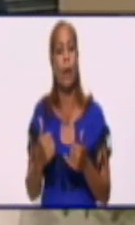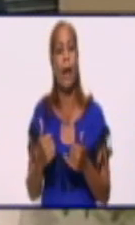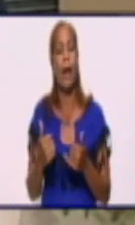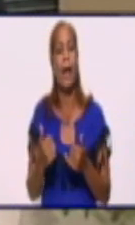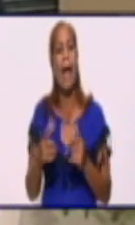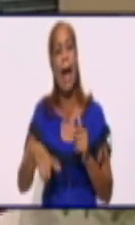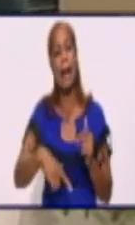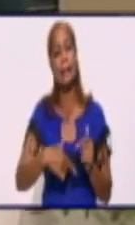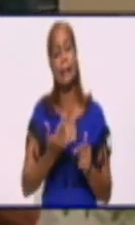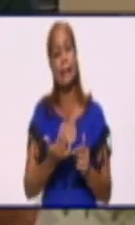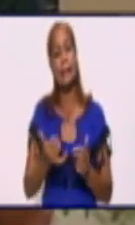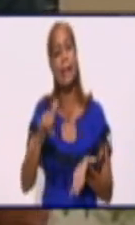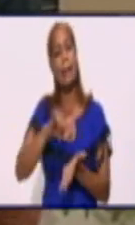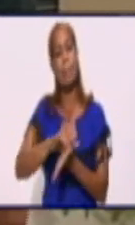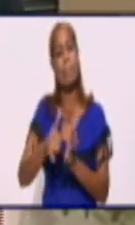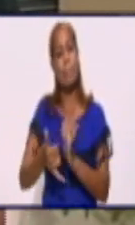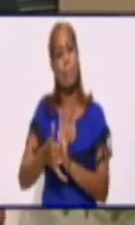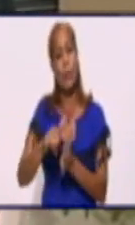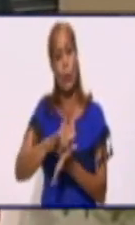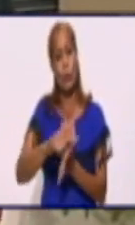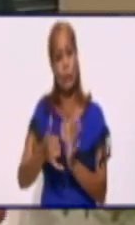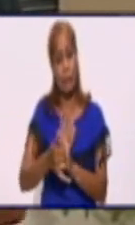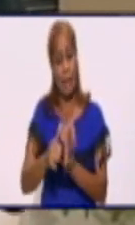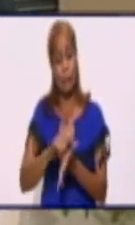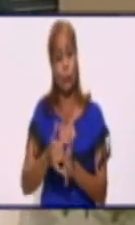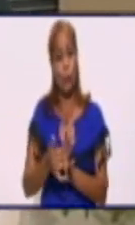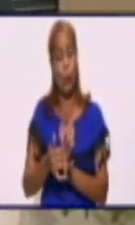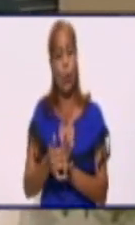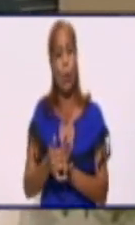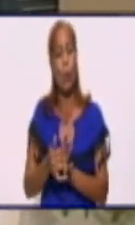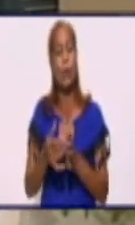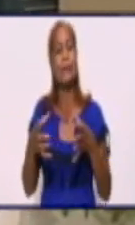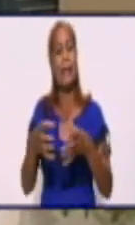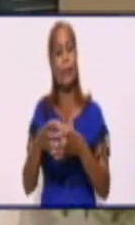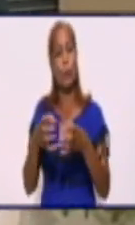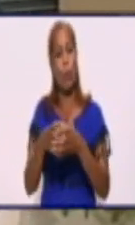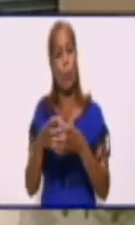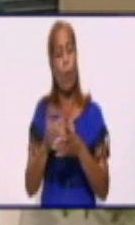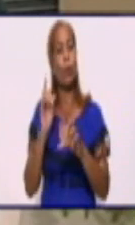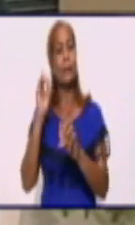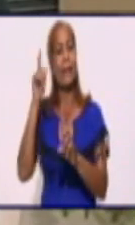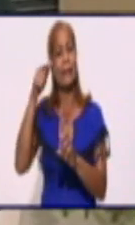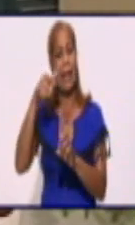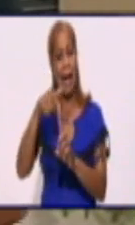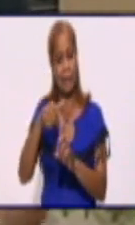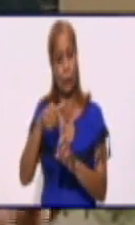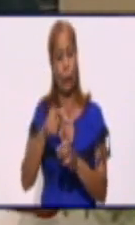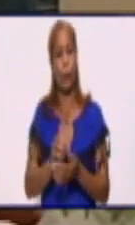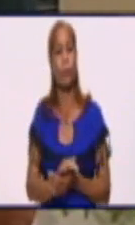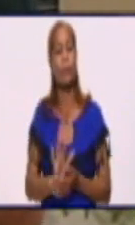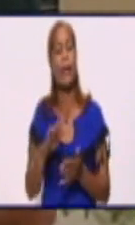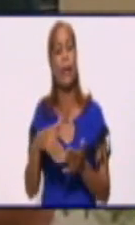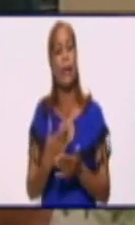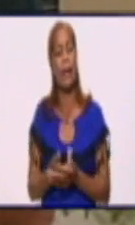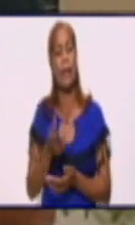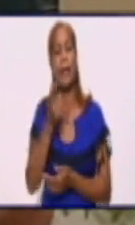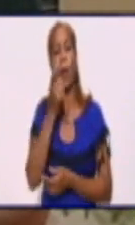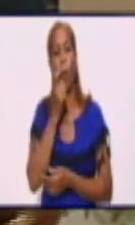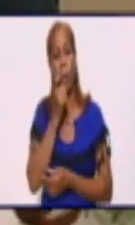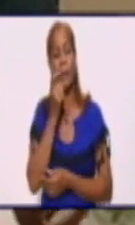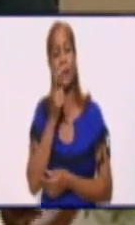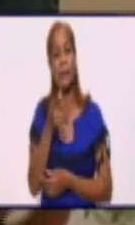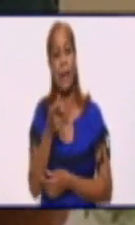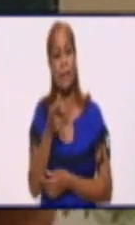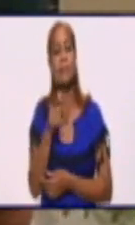Guerrilla de Teatreros, la hija de René Reyes, gestor, el hombre que sembró la semilla, la abonó y